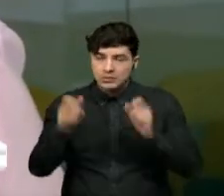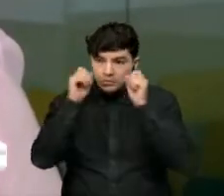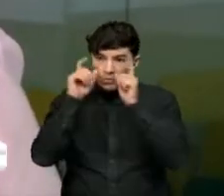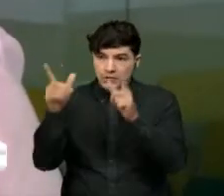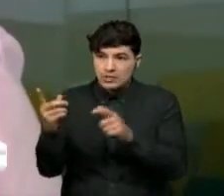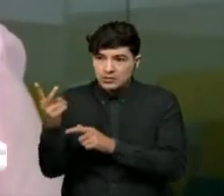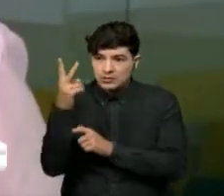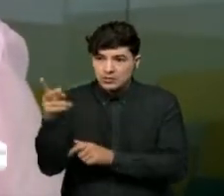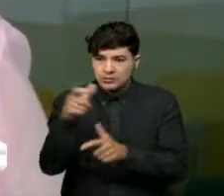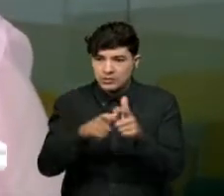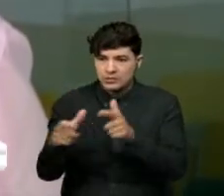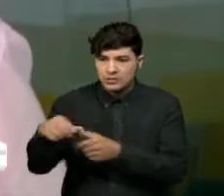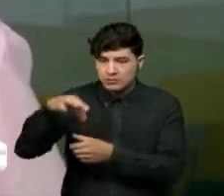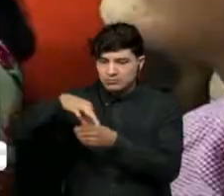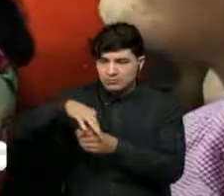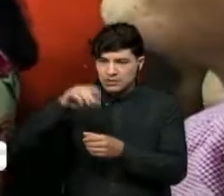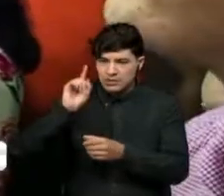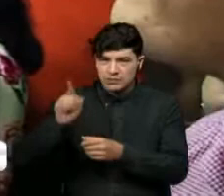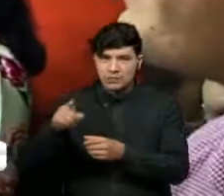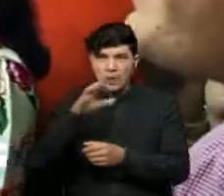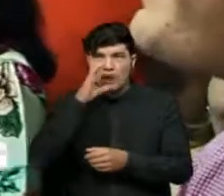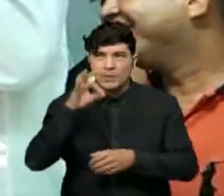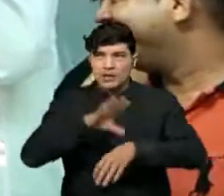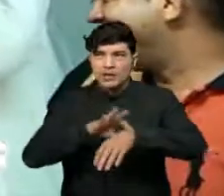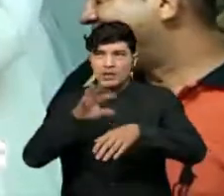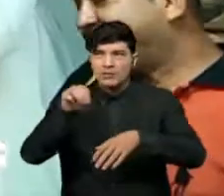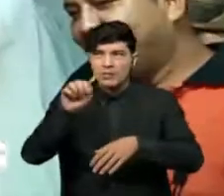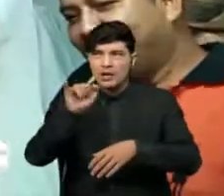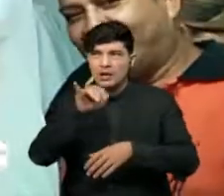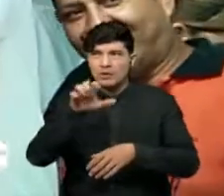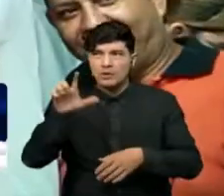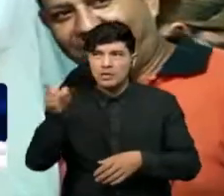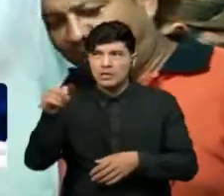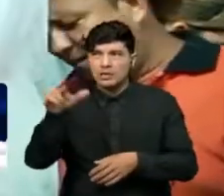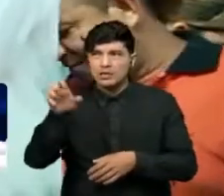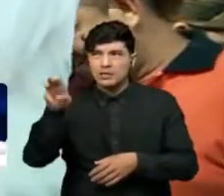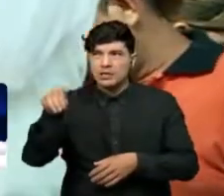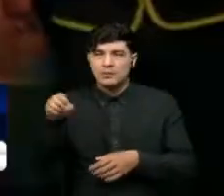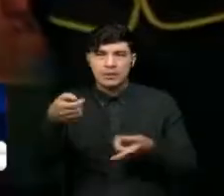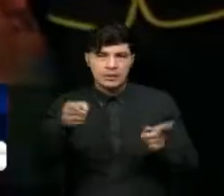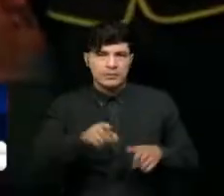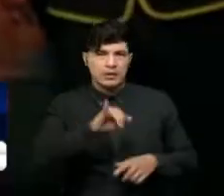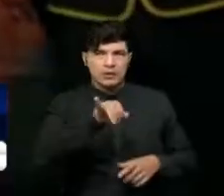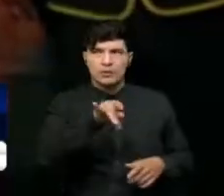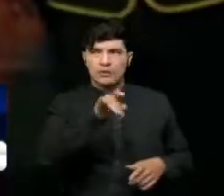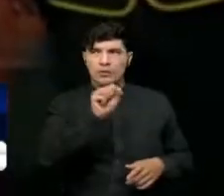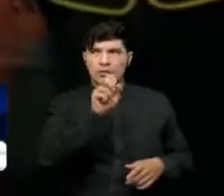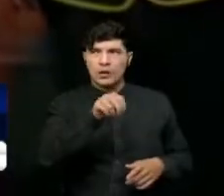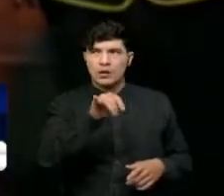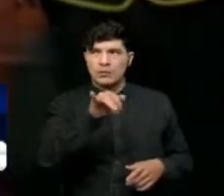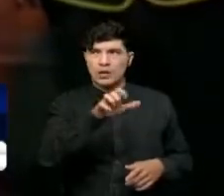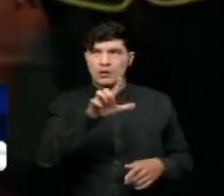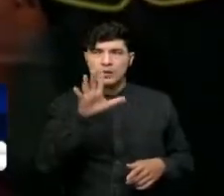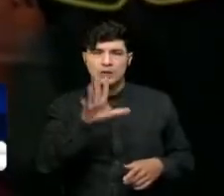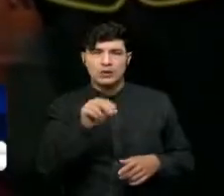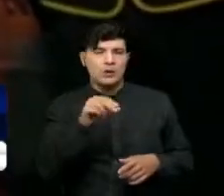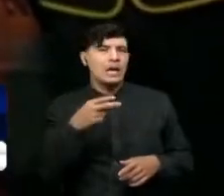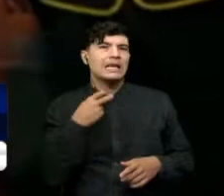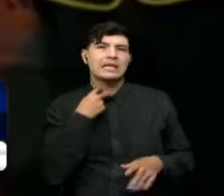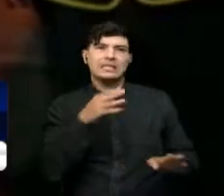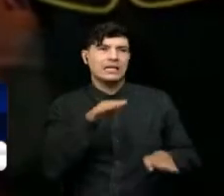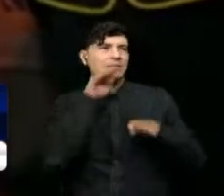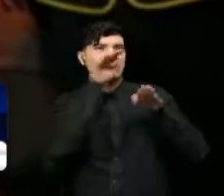que dos caciques electorales que como es el doctor manuel guillermo mora y el doctor manuel corzo no alcanzan a tener esa representación en el congreso la